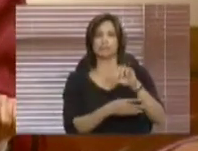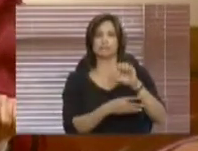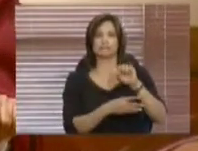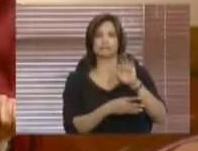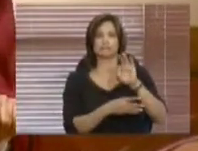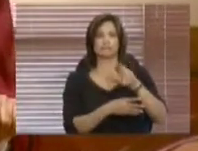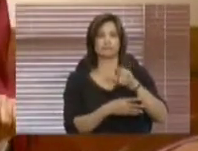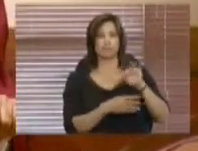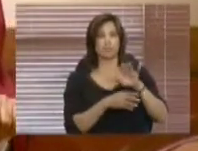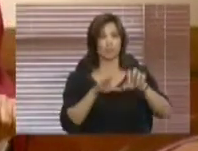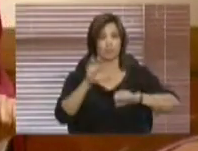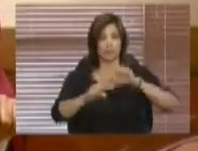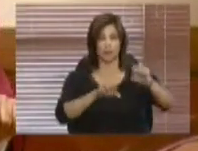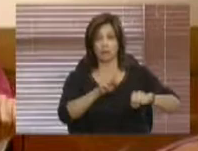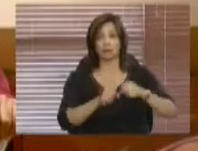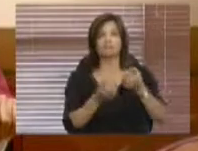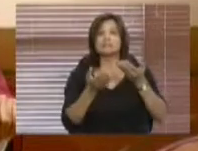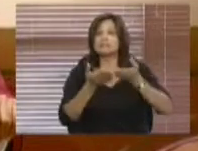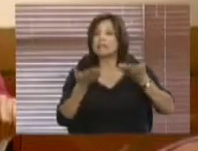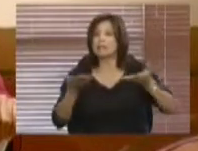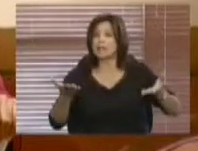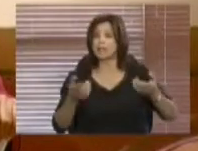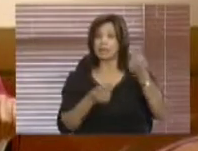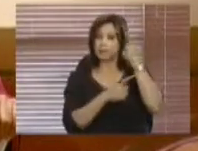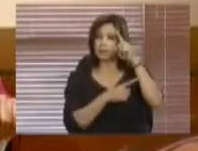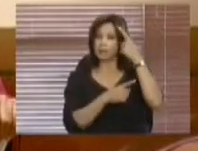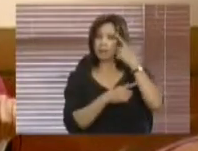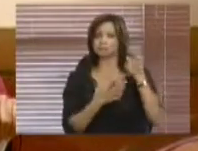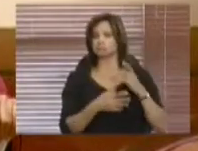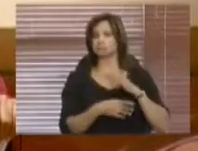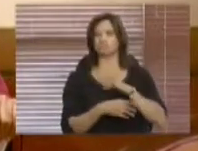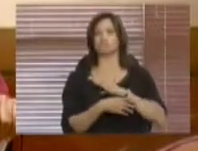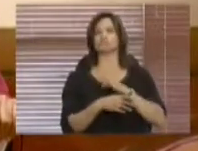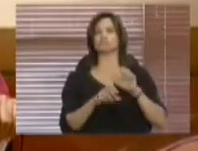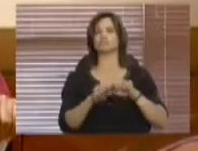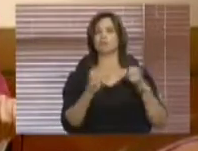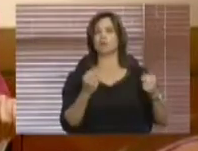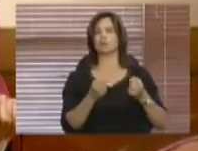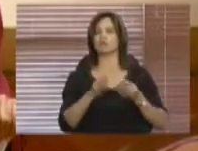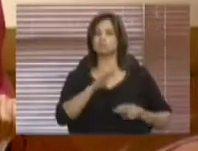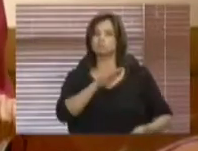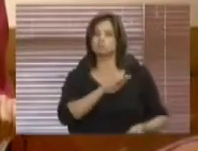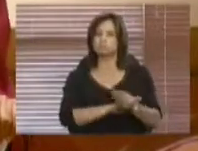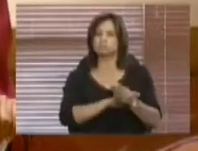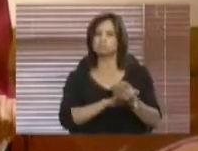la incautación de mercancías por alegada comisión de un delito de contrabando,